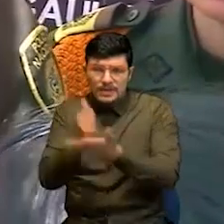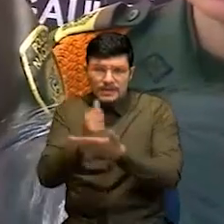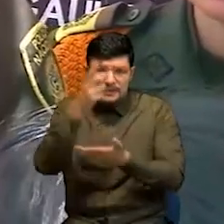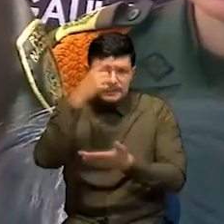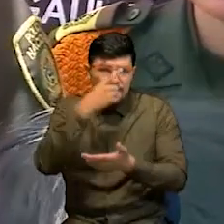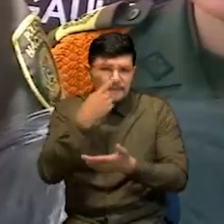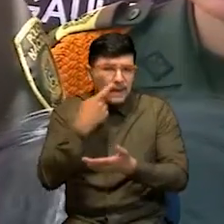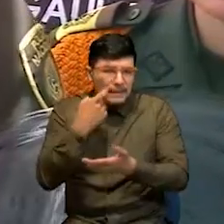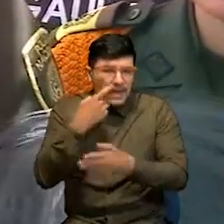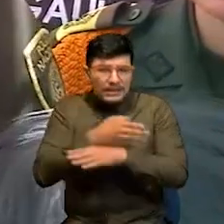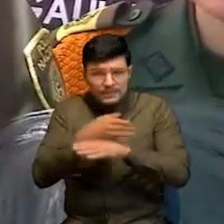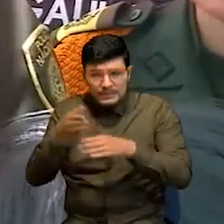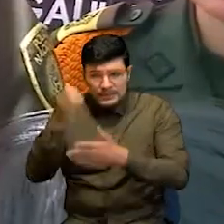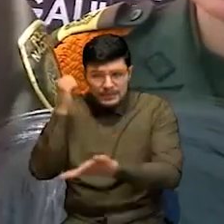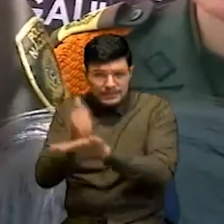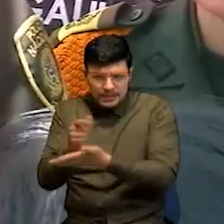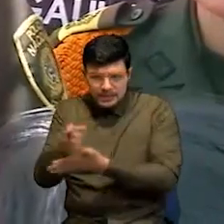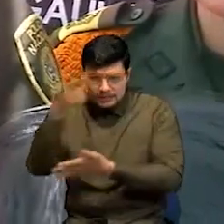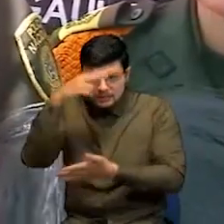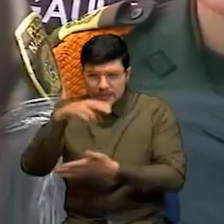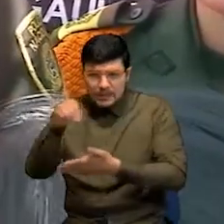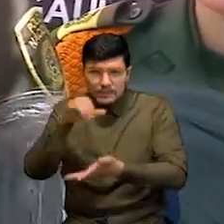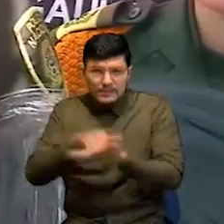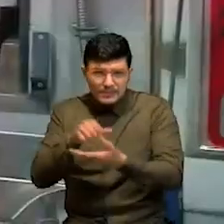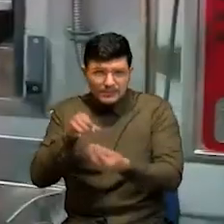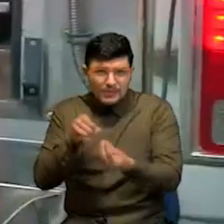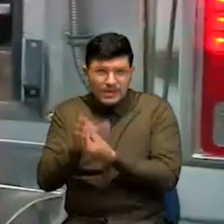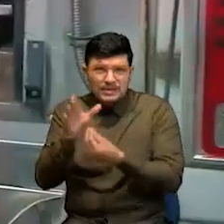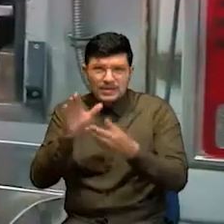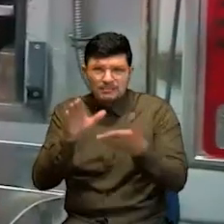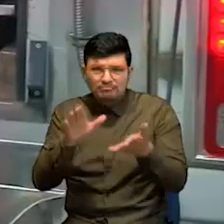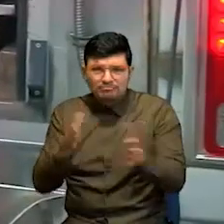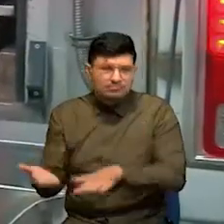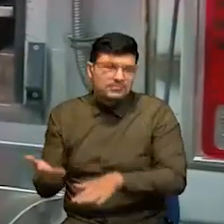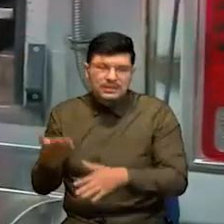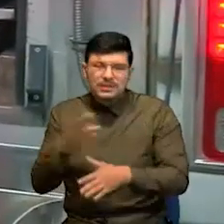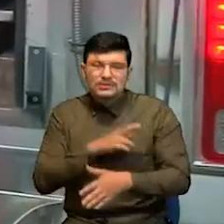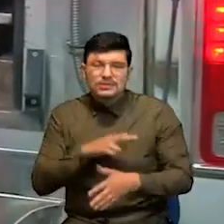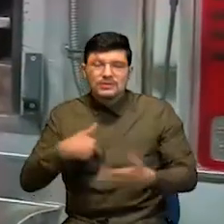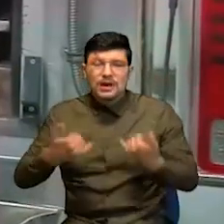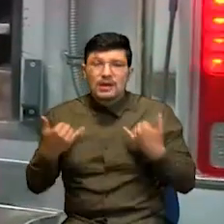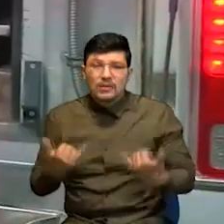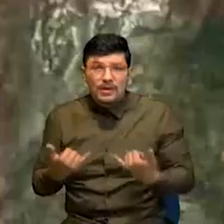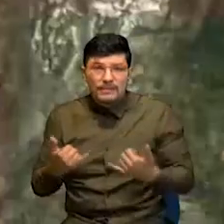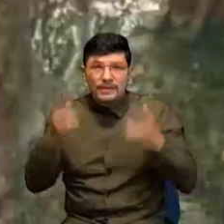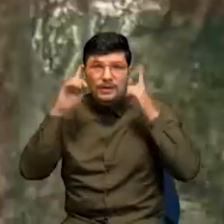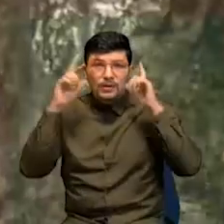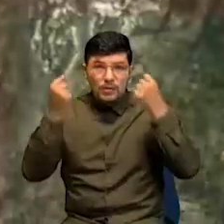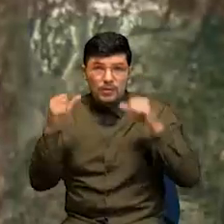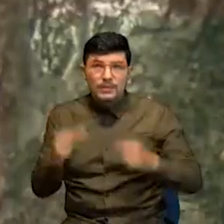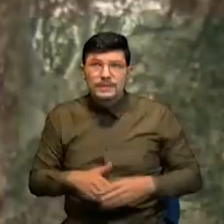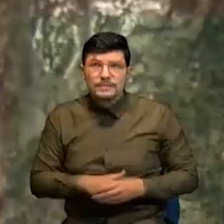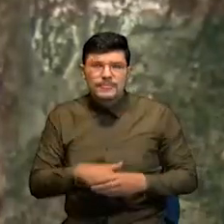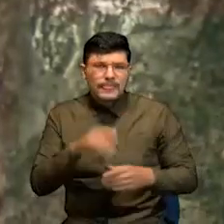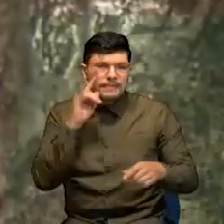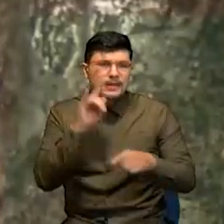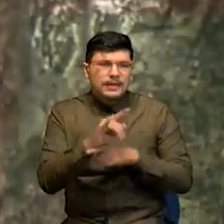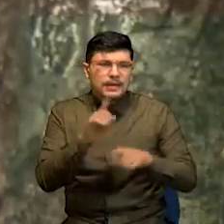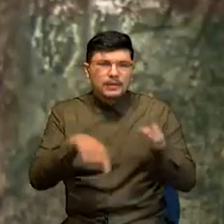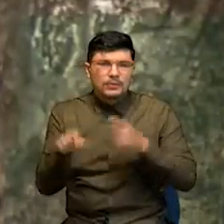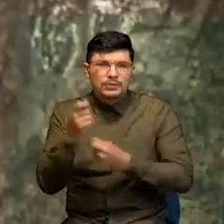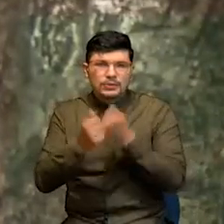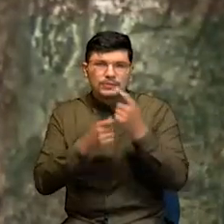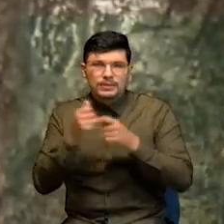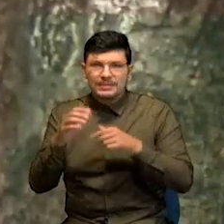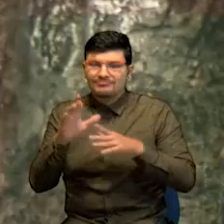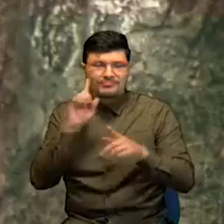investigaciones de dónde viene esta muerte violenta esto pues nos preocupa por seguridad dueños de algunos establecimientos se negaron a hablar